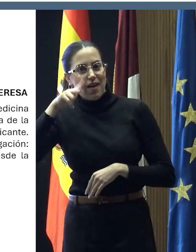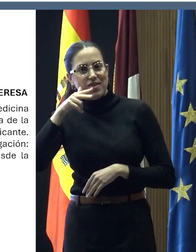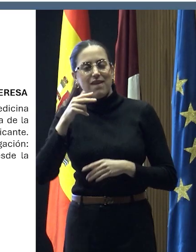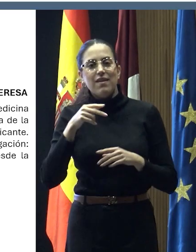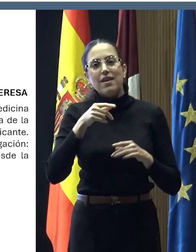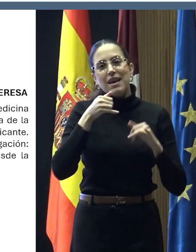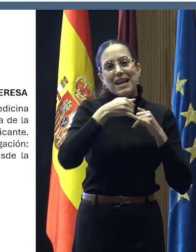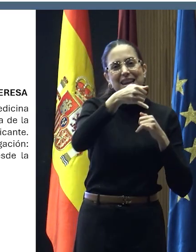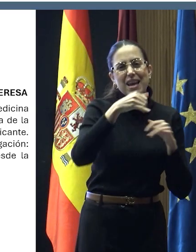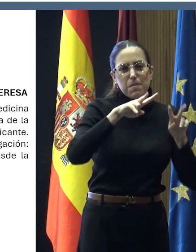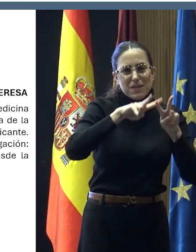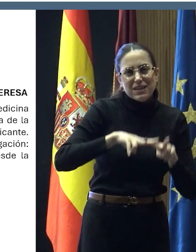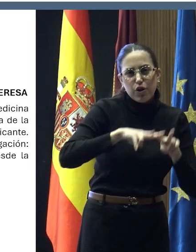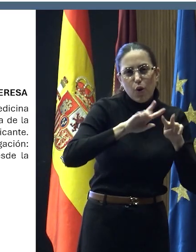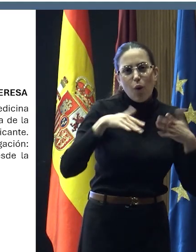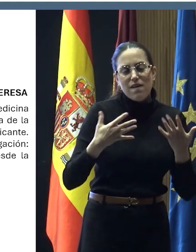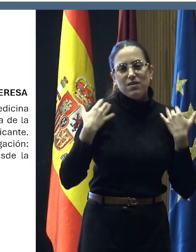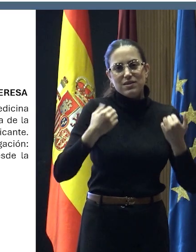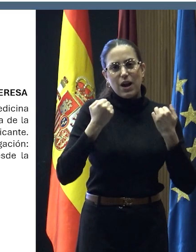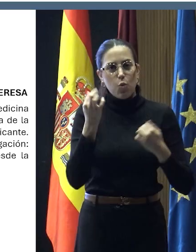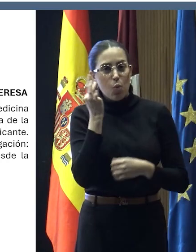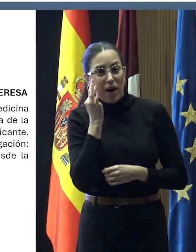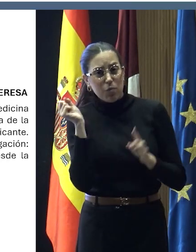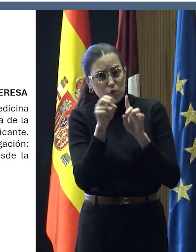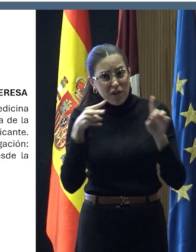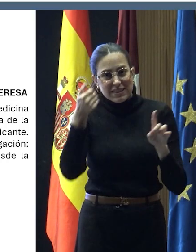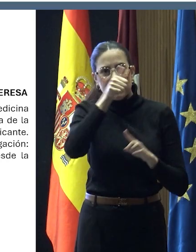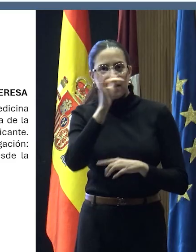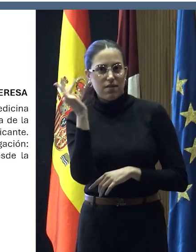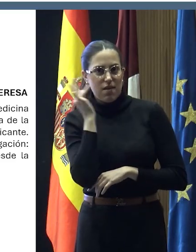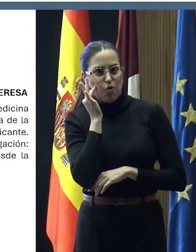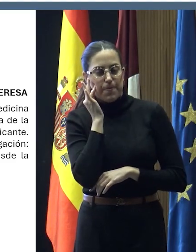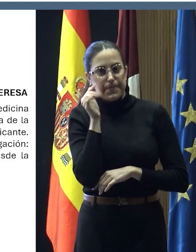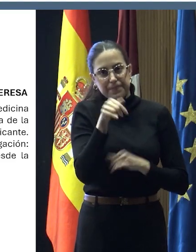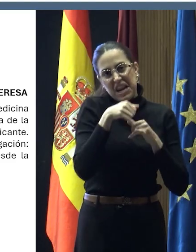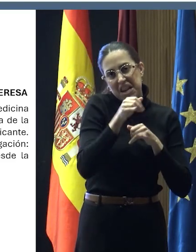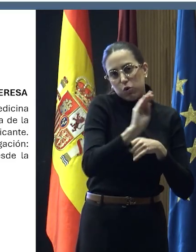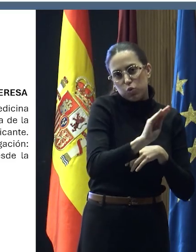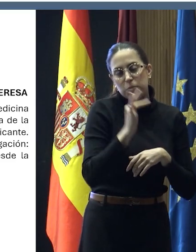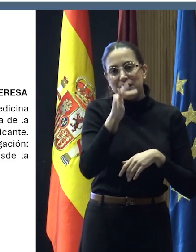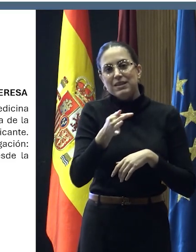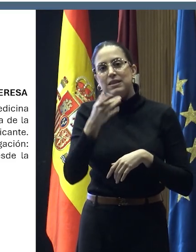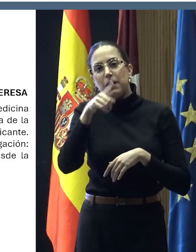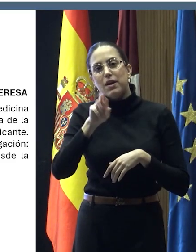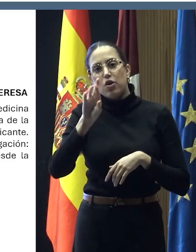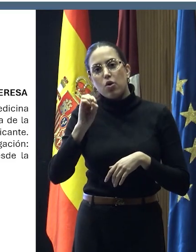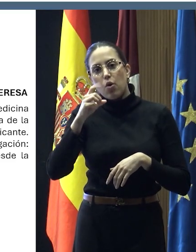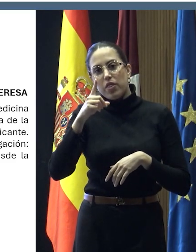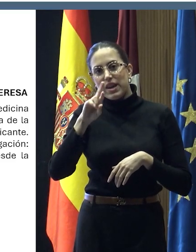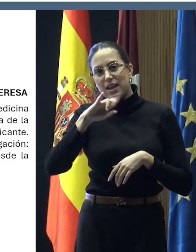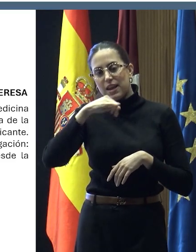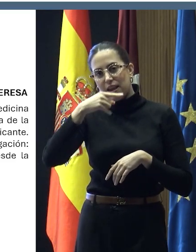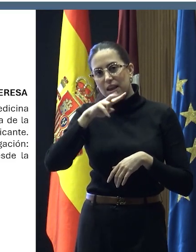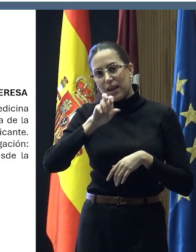es Salud de las Mujeres desde la perspectiva de género. Y Silvia Rivas Rodríguez, una amiga